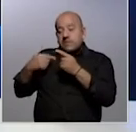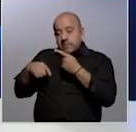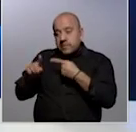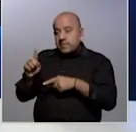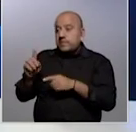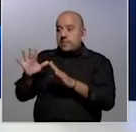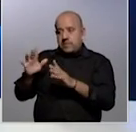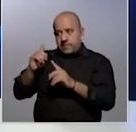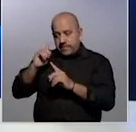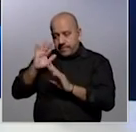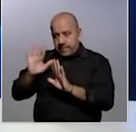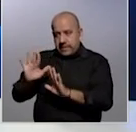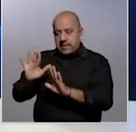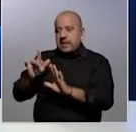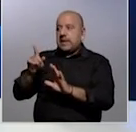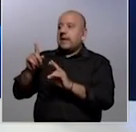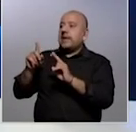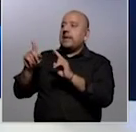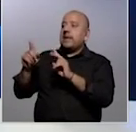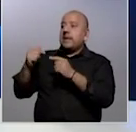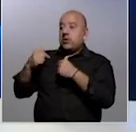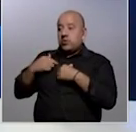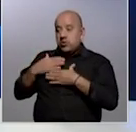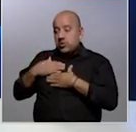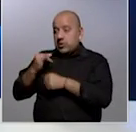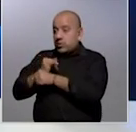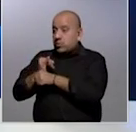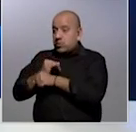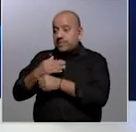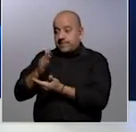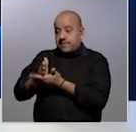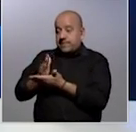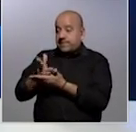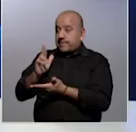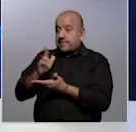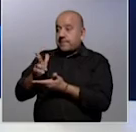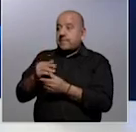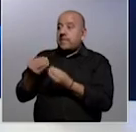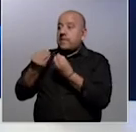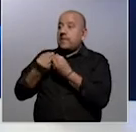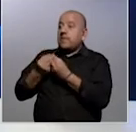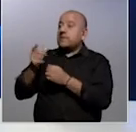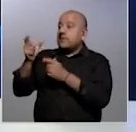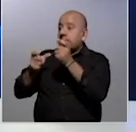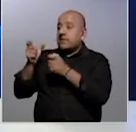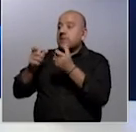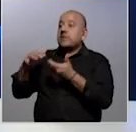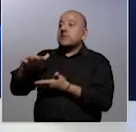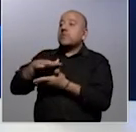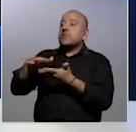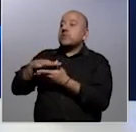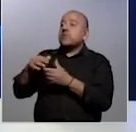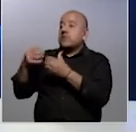atención no es la institución de desarrollar una tarea de monitoreo de muchas otras personas que también están en situación de encierro